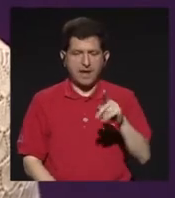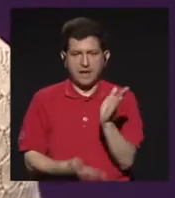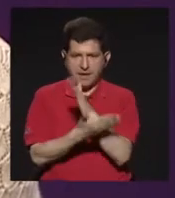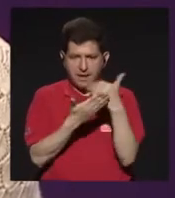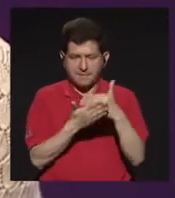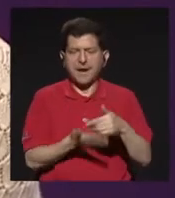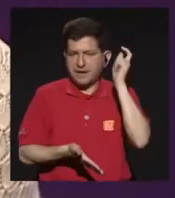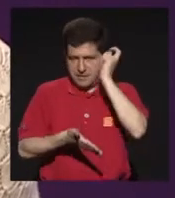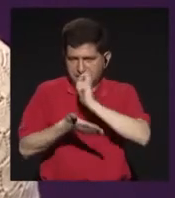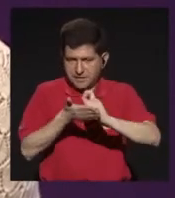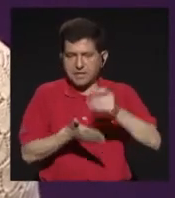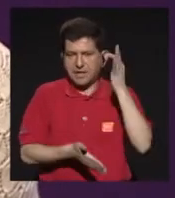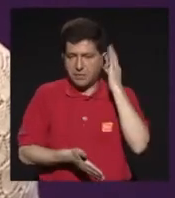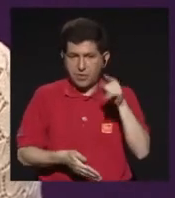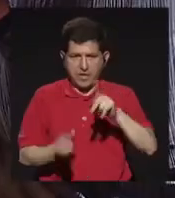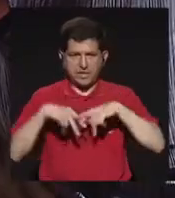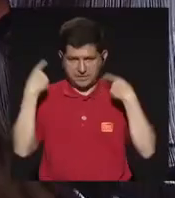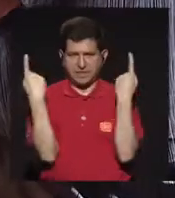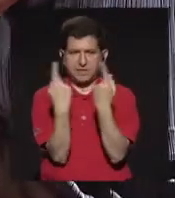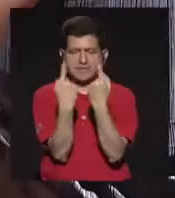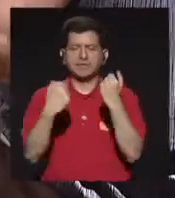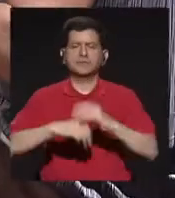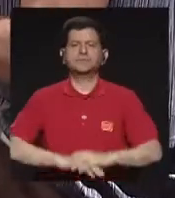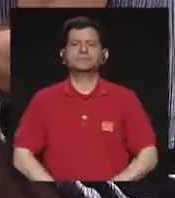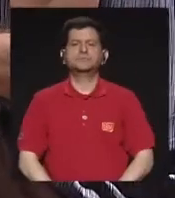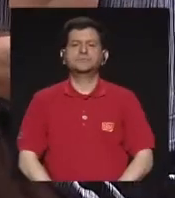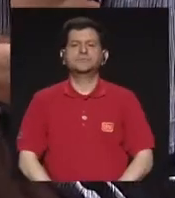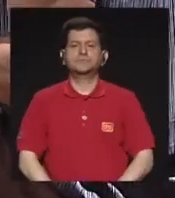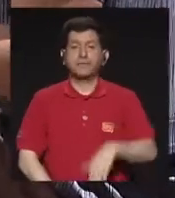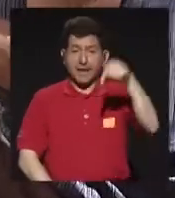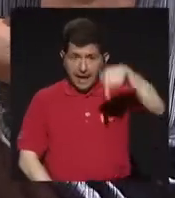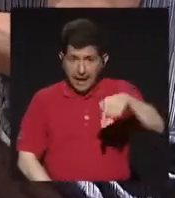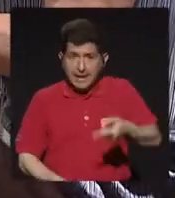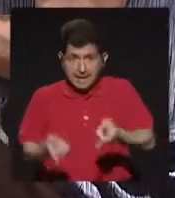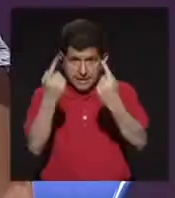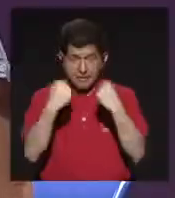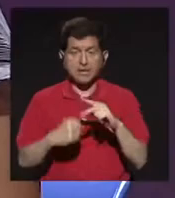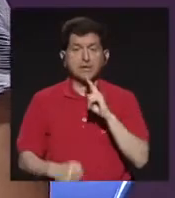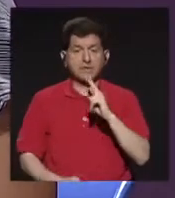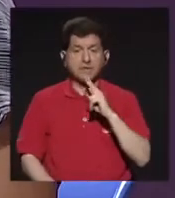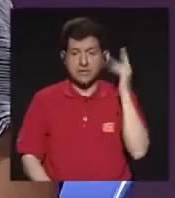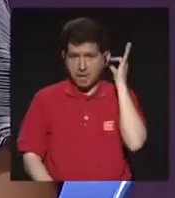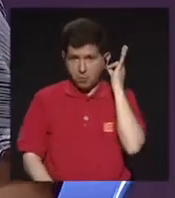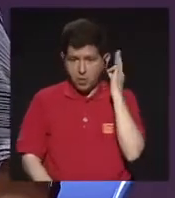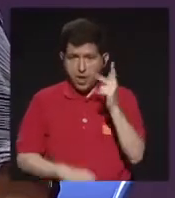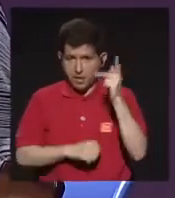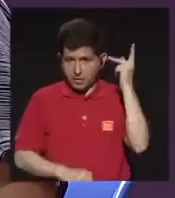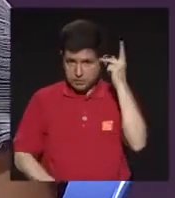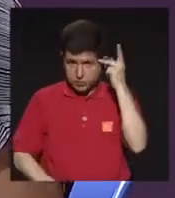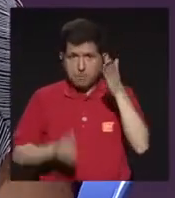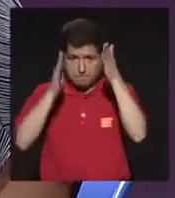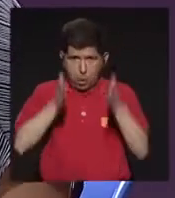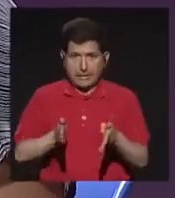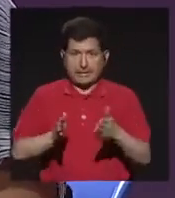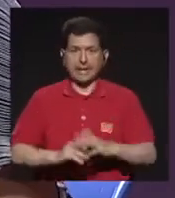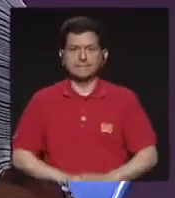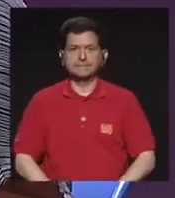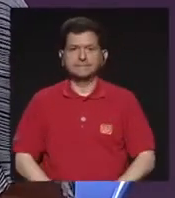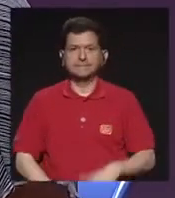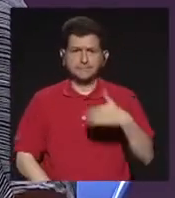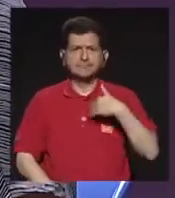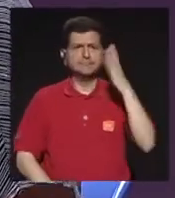de la Secretaría de las Mujeres de ese partido. Están aquí porque realmente son mujeres políticas, ¿verdad? Con